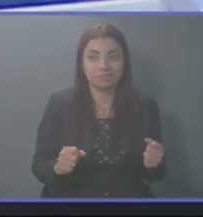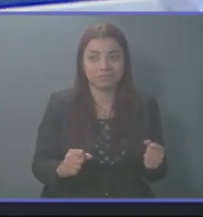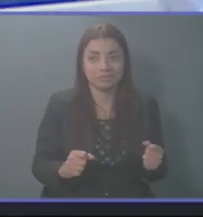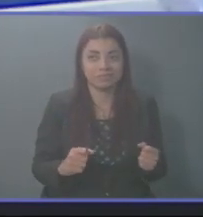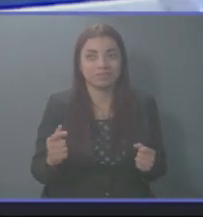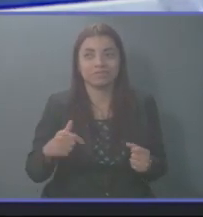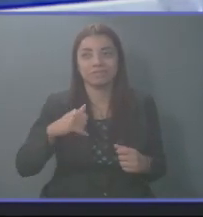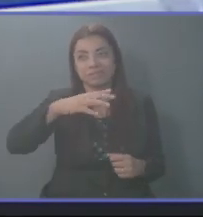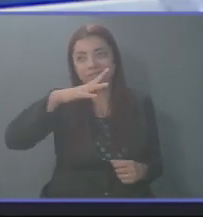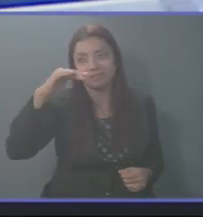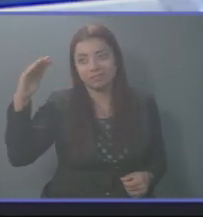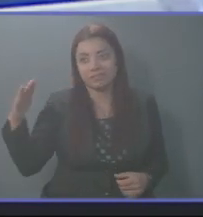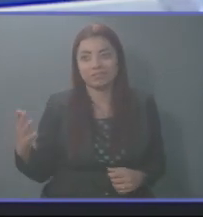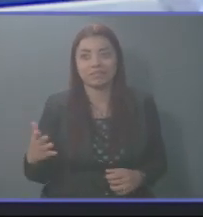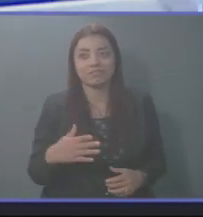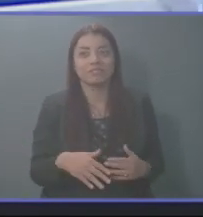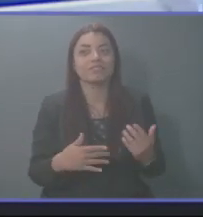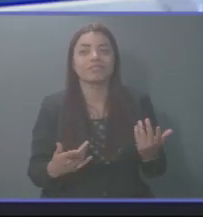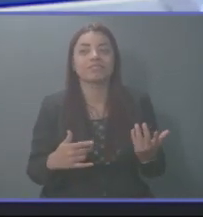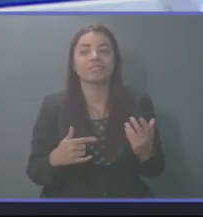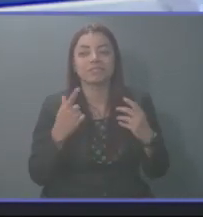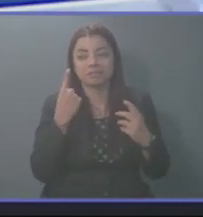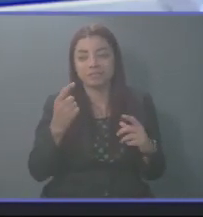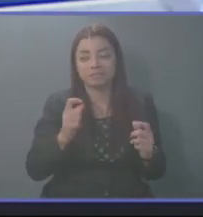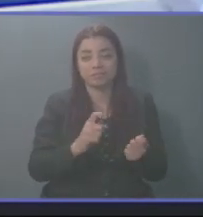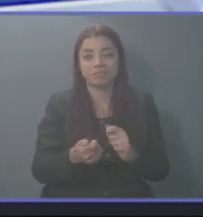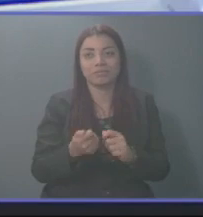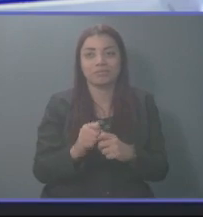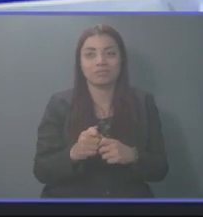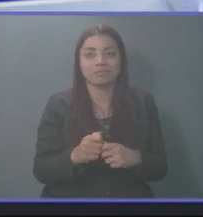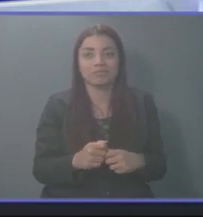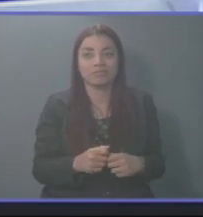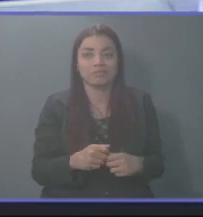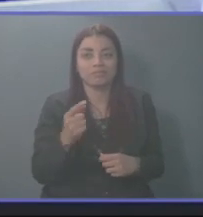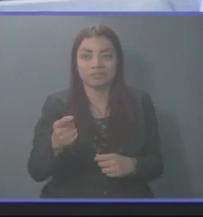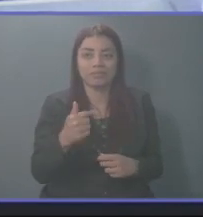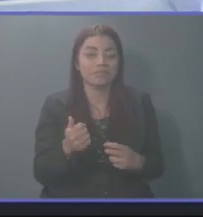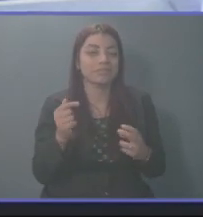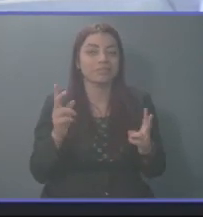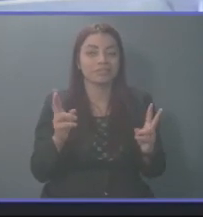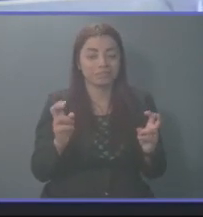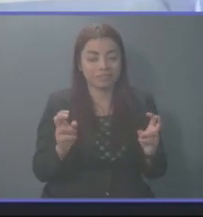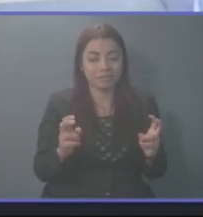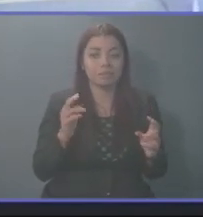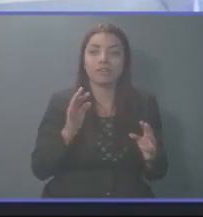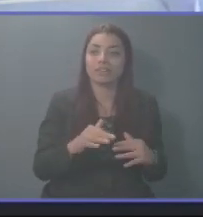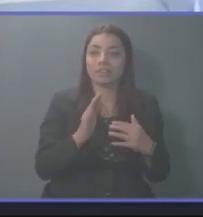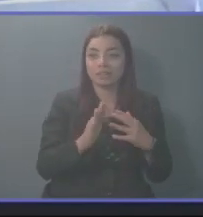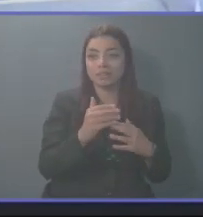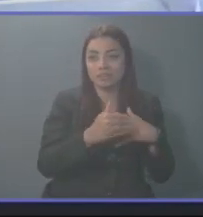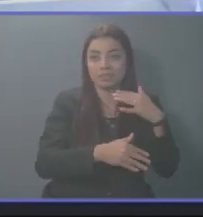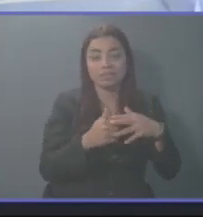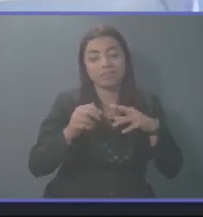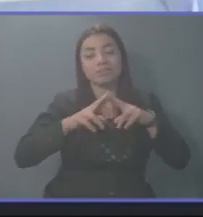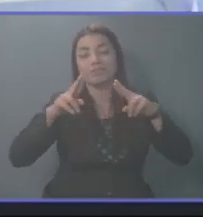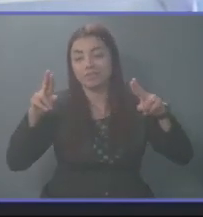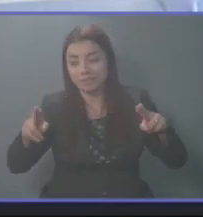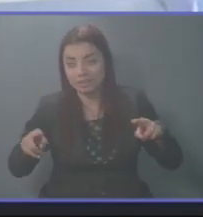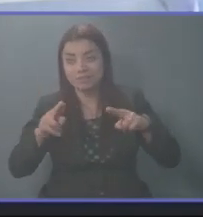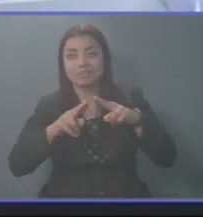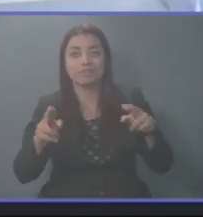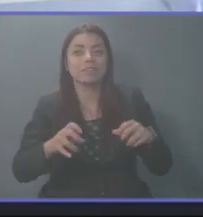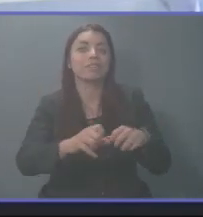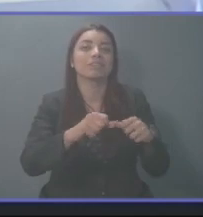nacional: deportista que ha cumplido con los requisitos establecidos en el manual de selecciones de su respectiva federación o